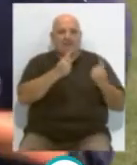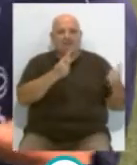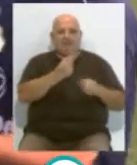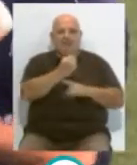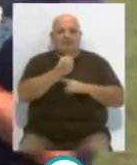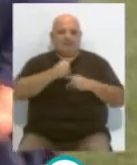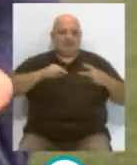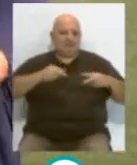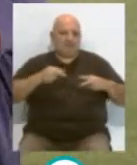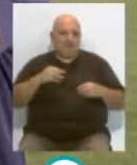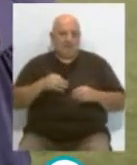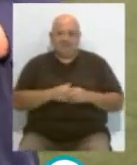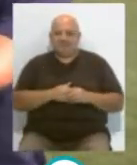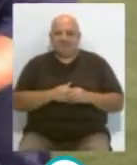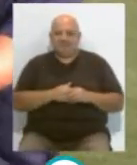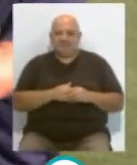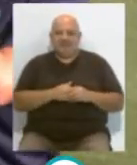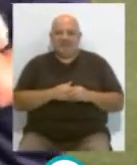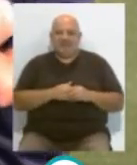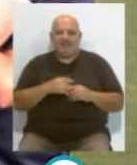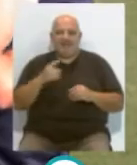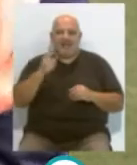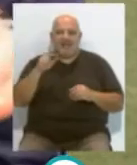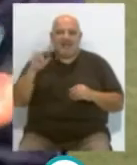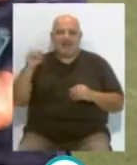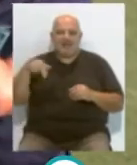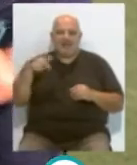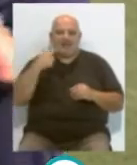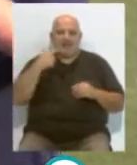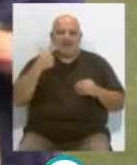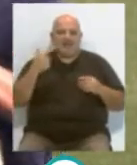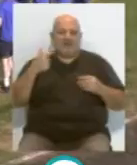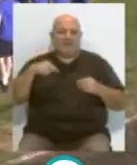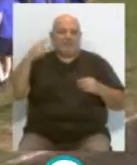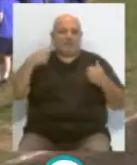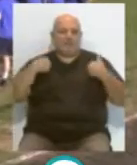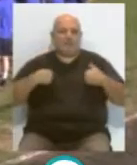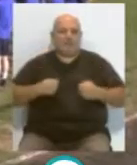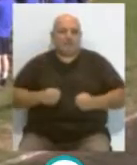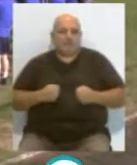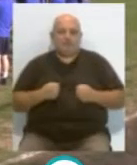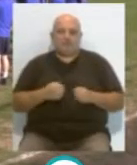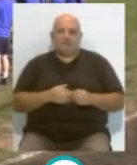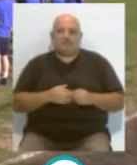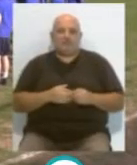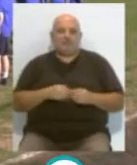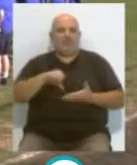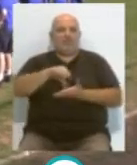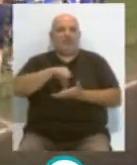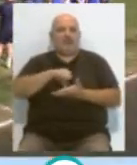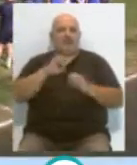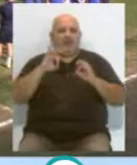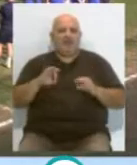¿no? Así es, ahí estamos viendo a Arroyán, a ese portento físico y bueno, un central